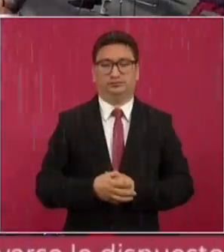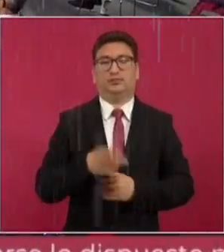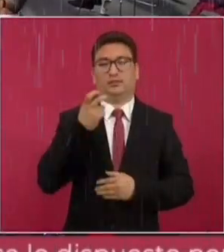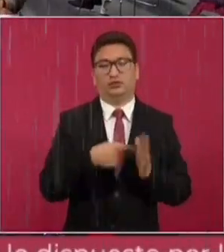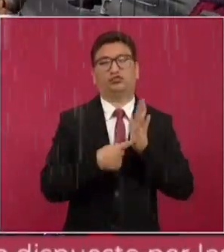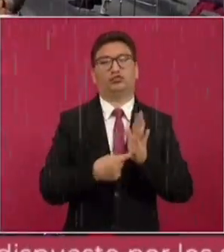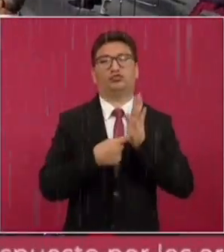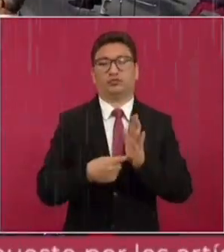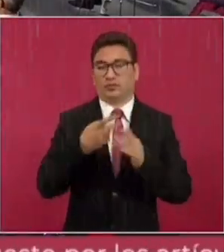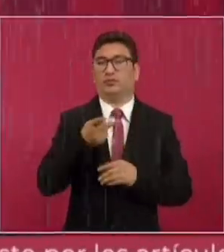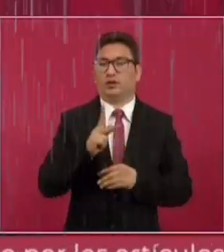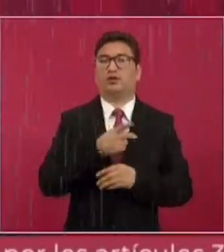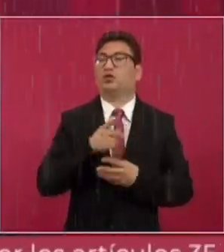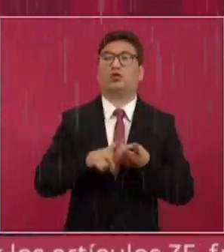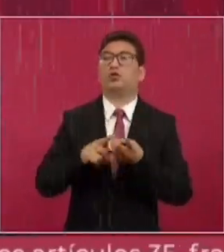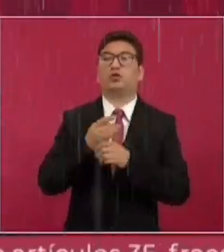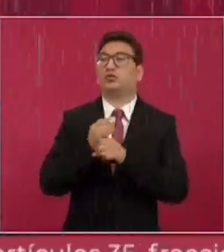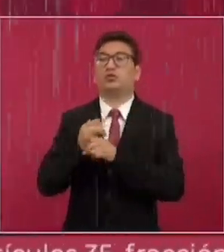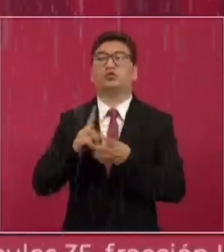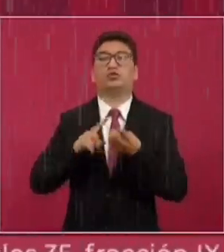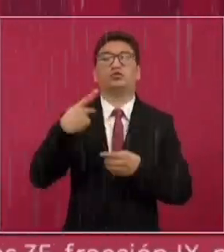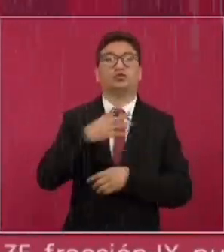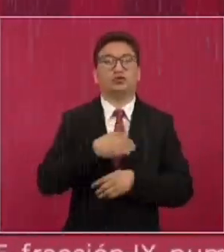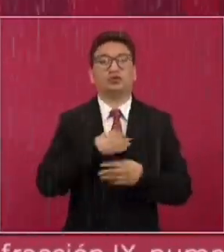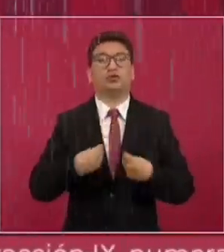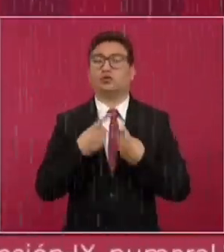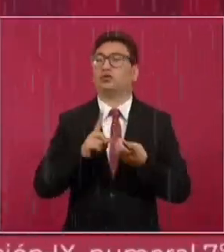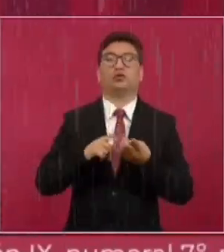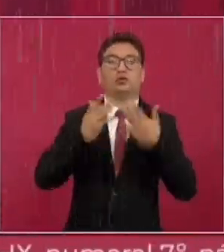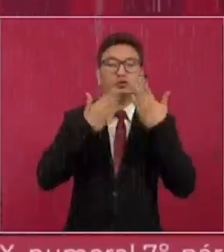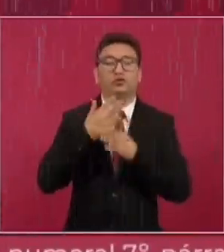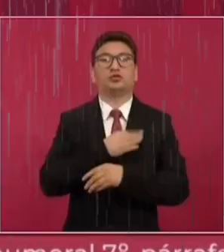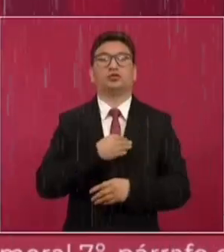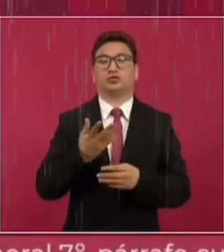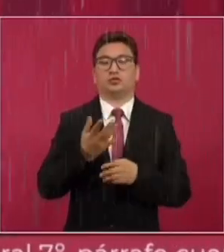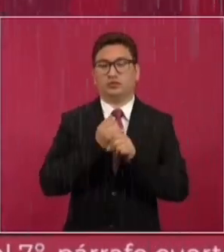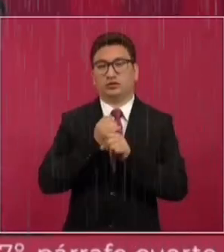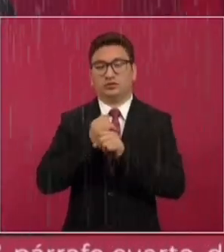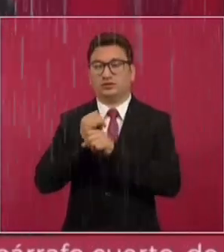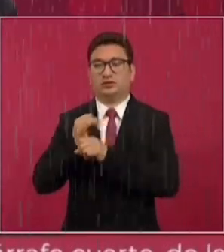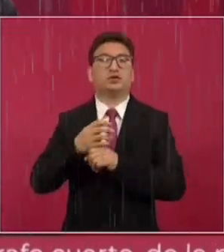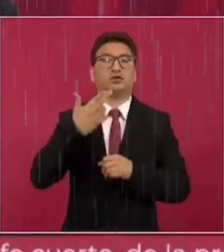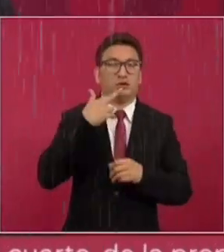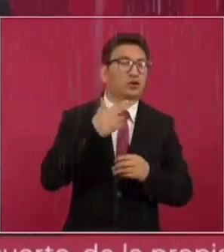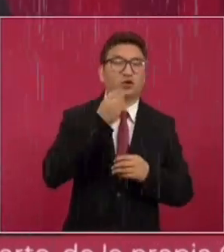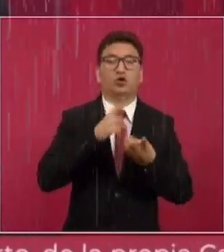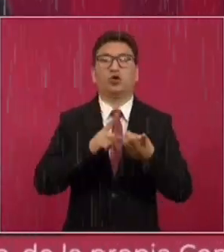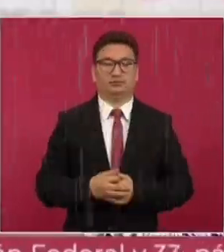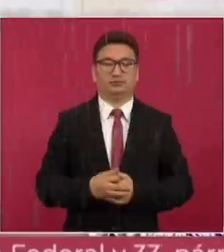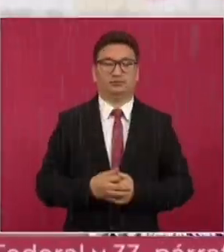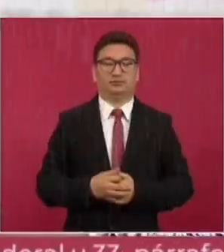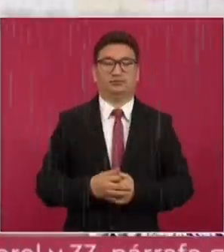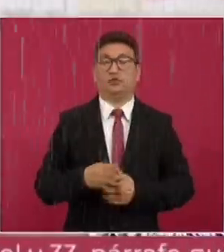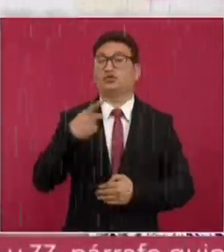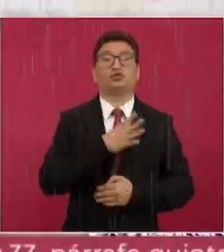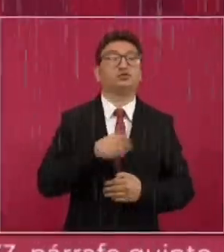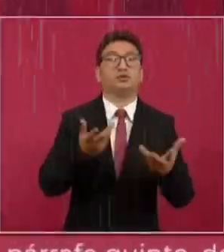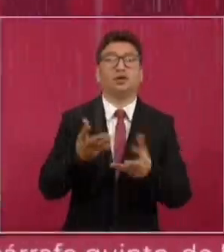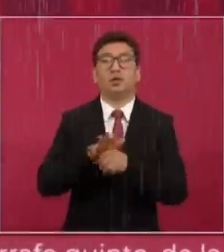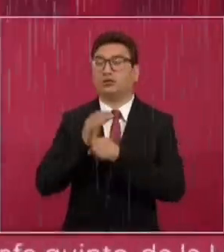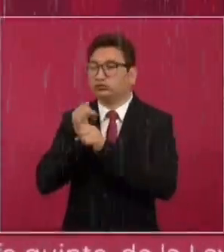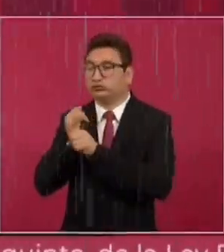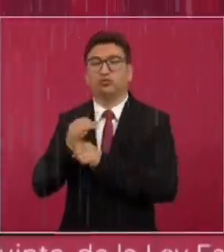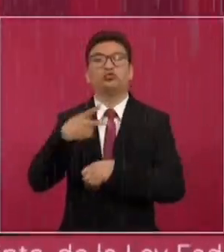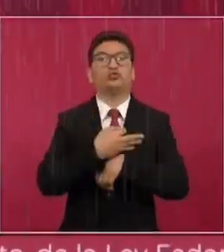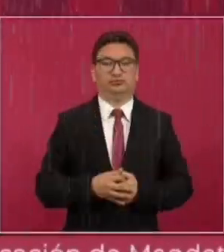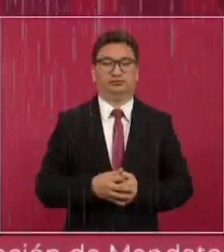entonces hay que hacer investigación, dónde viven sus hijos, dónde estudian sus hijos, a qué restaurante van sus hijos, qué hacen sus hijos, qué